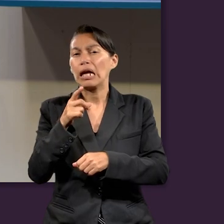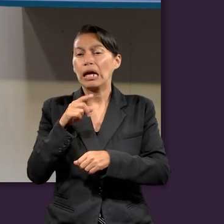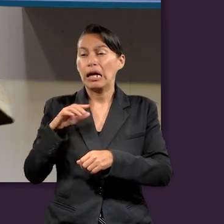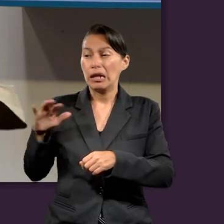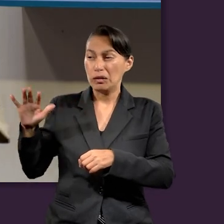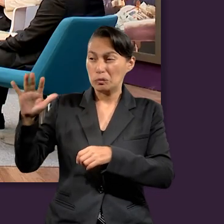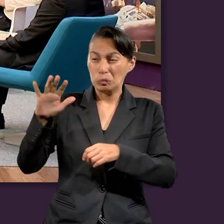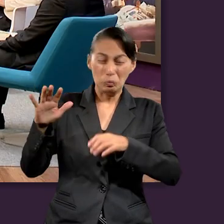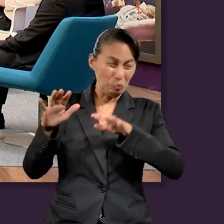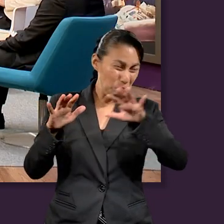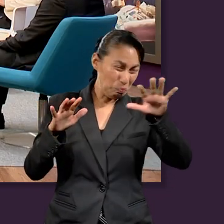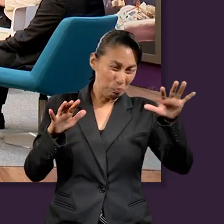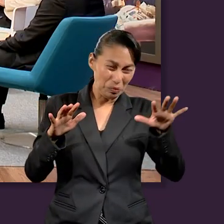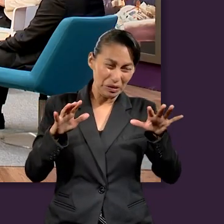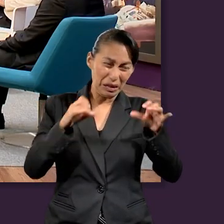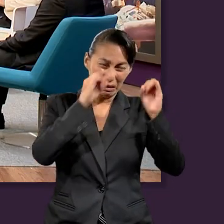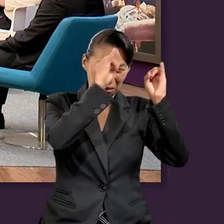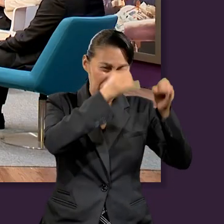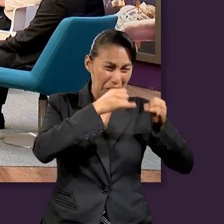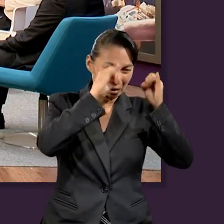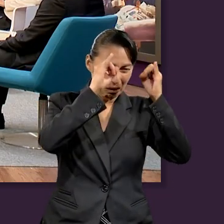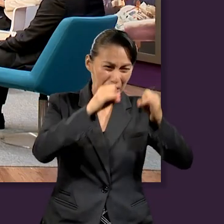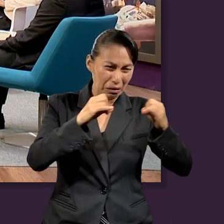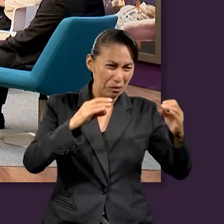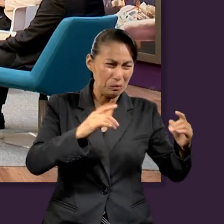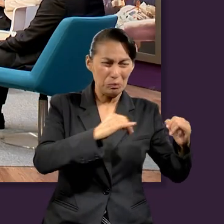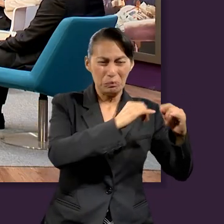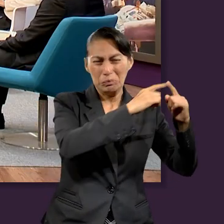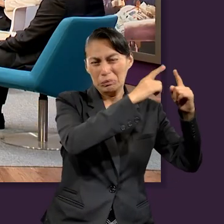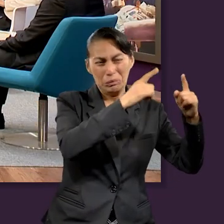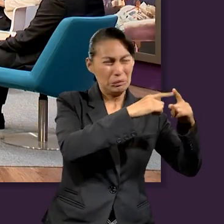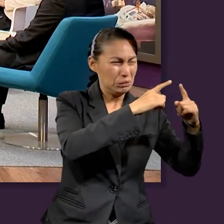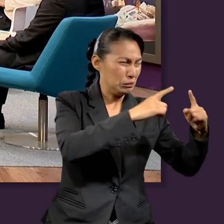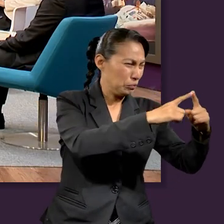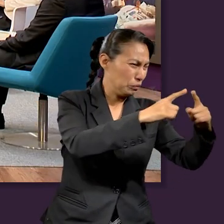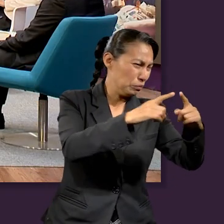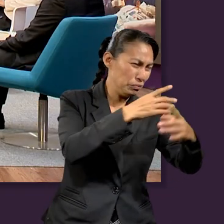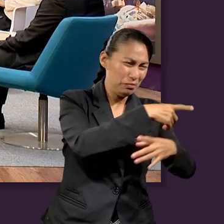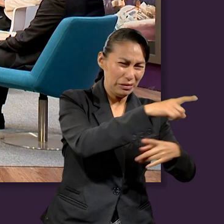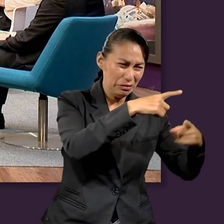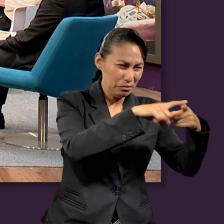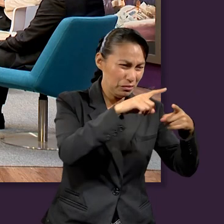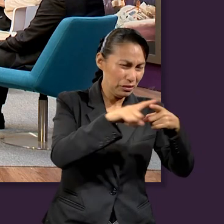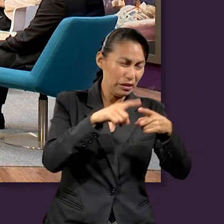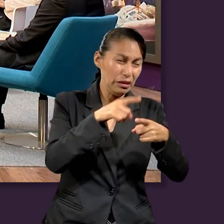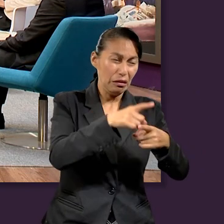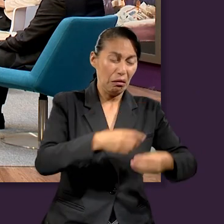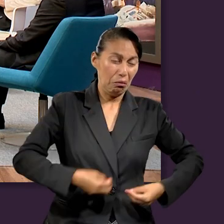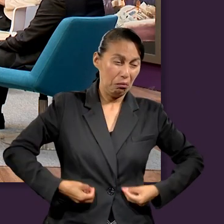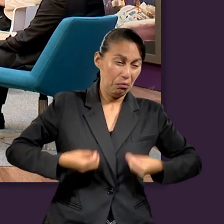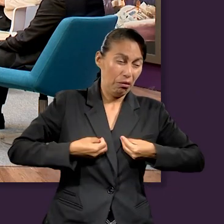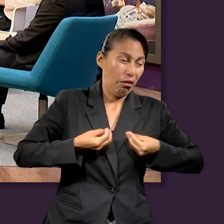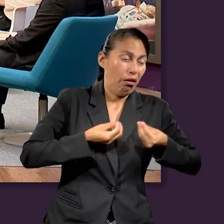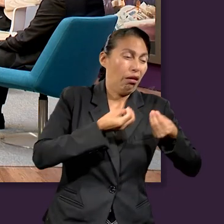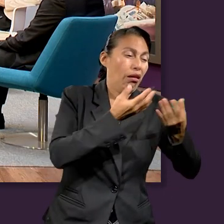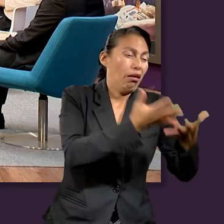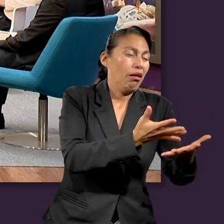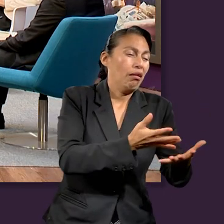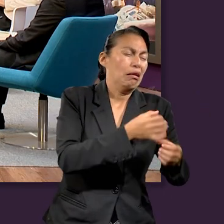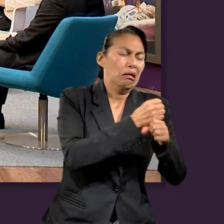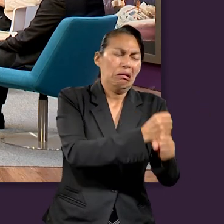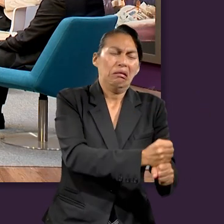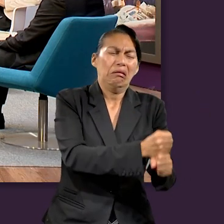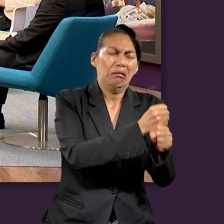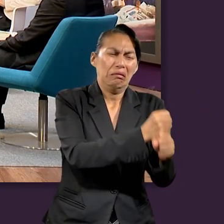tenían bastantes imágenes, monumentos a los cuales ellos oraban, dedicaban sus vidas, inclusive